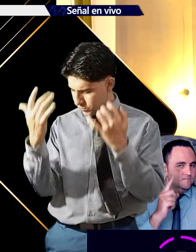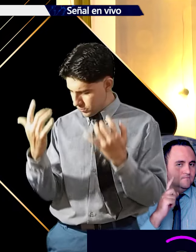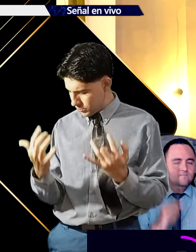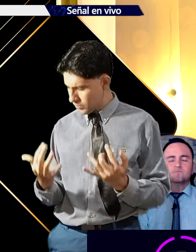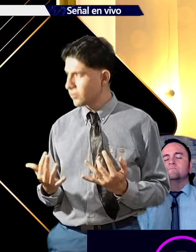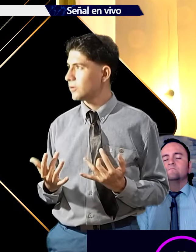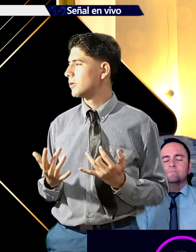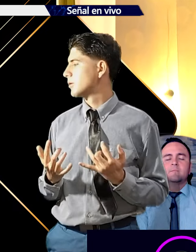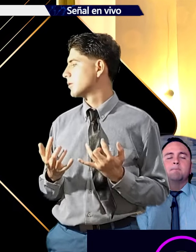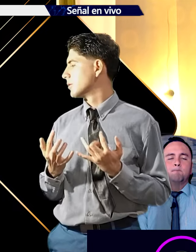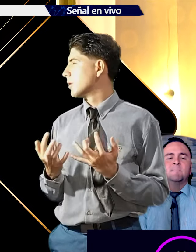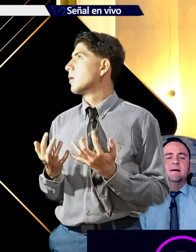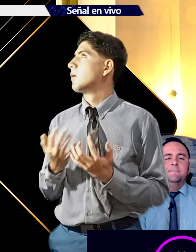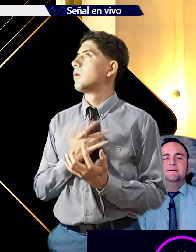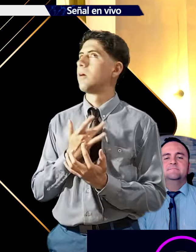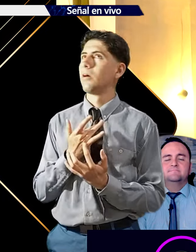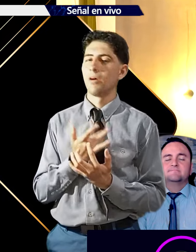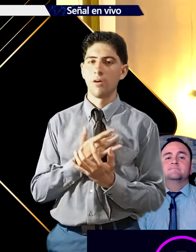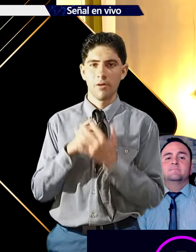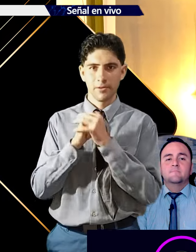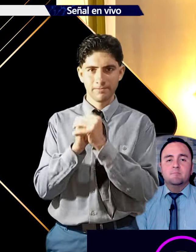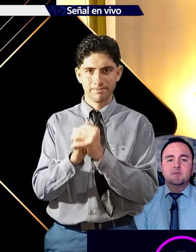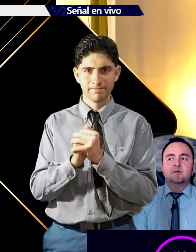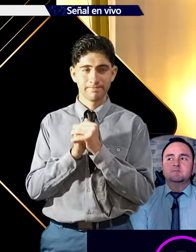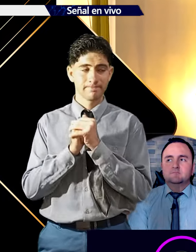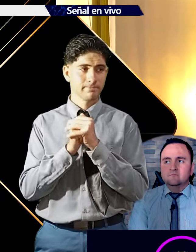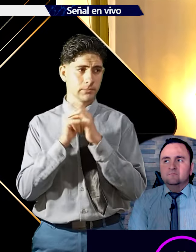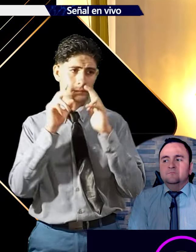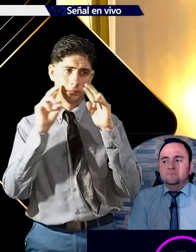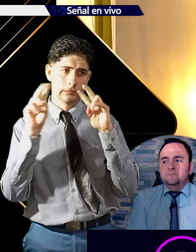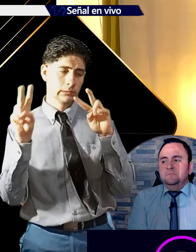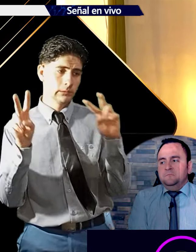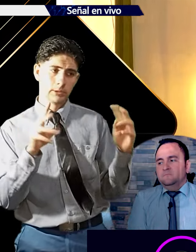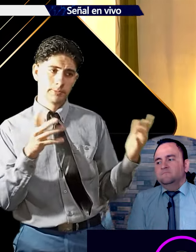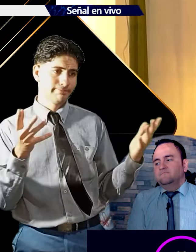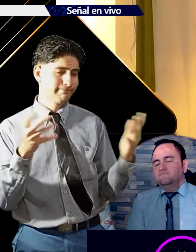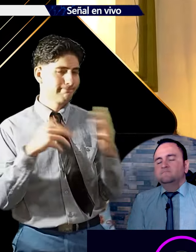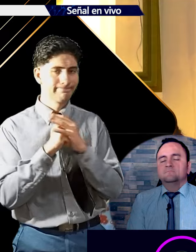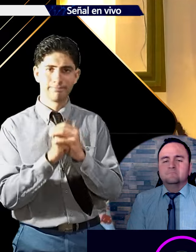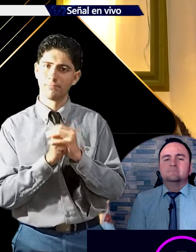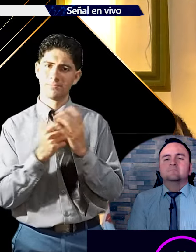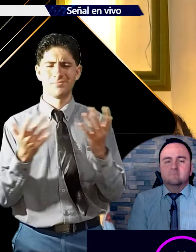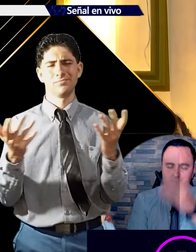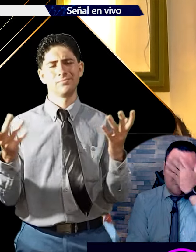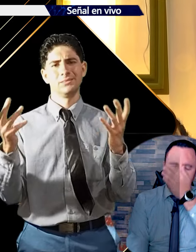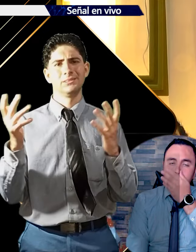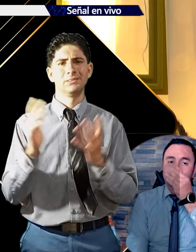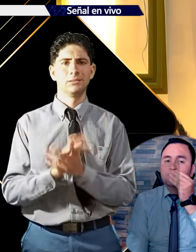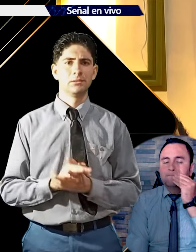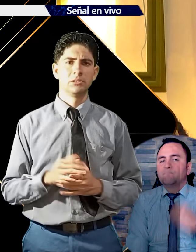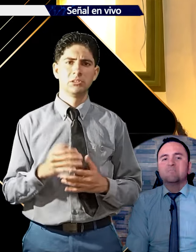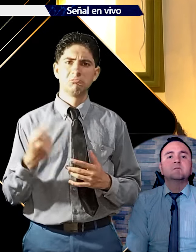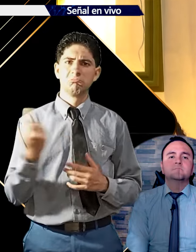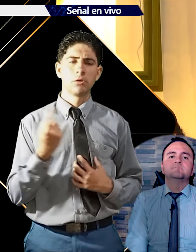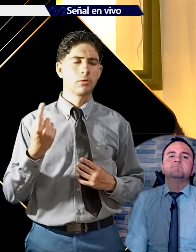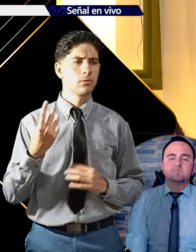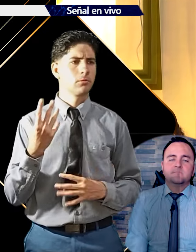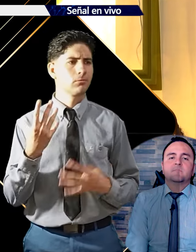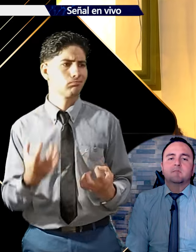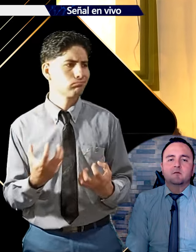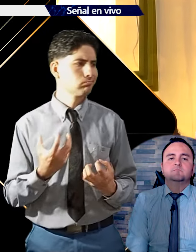que derrame espíritu de oración. Yo tengo una petición continua, porque yo sí veo que esto se está perdiendo en la iglesia. A veces